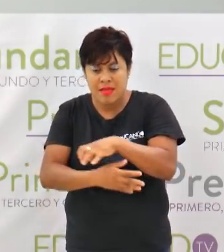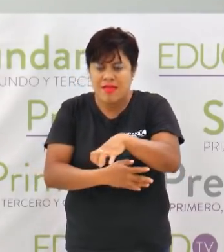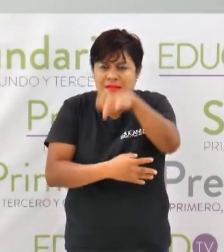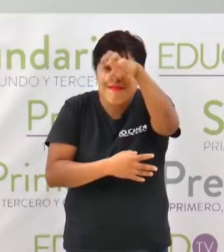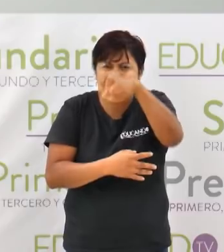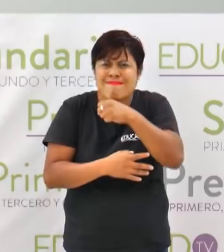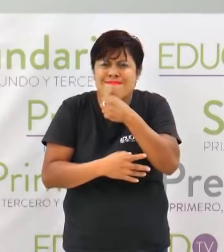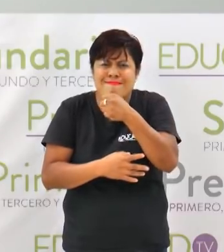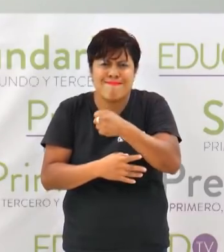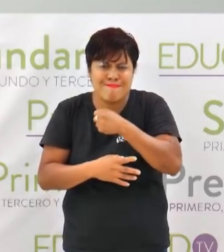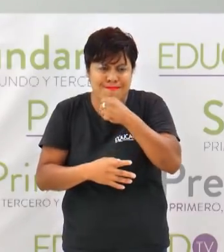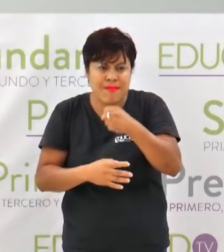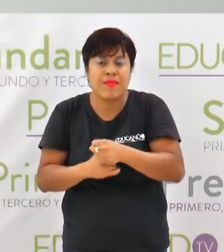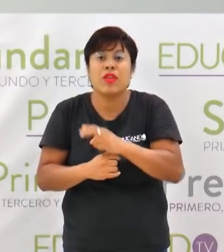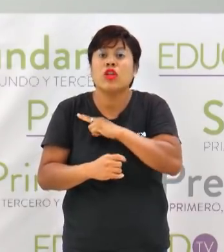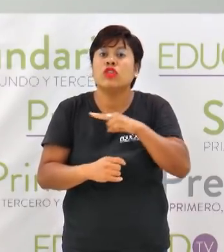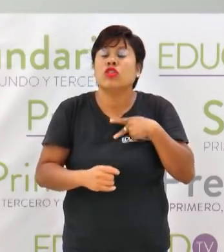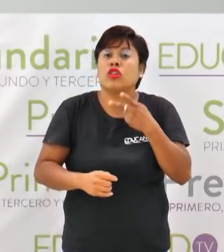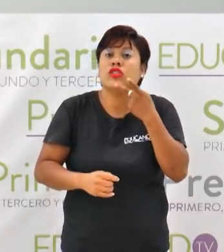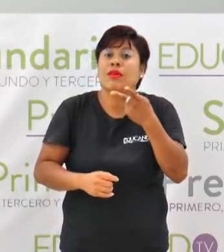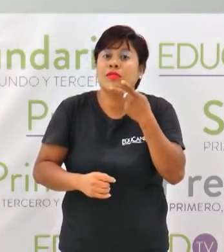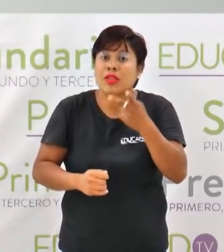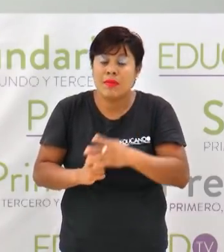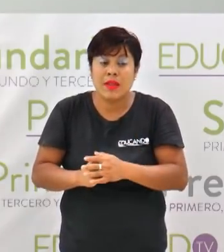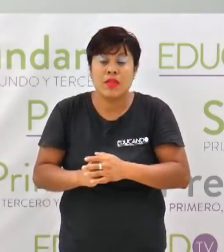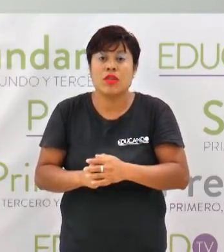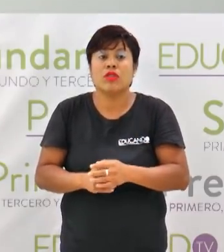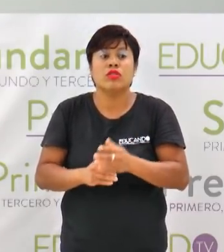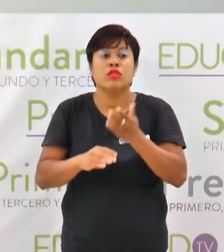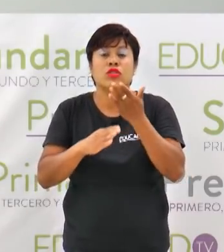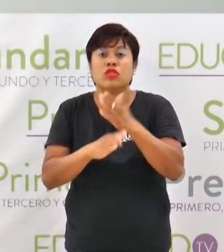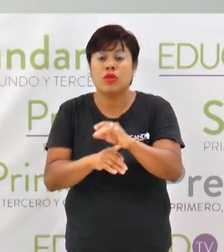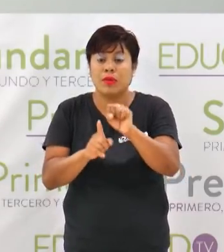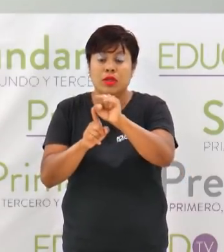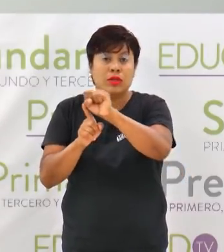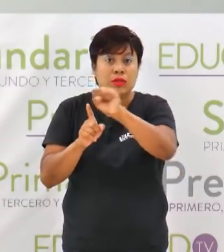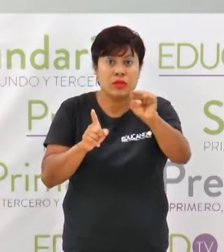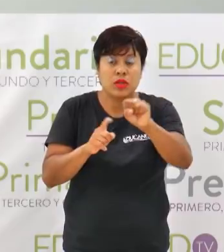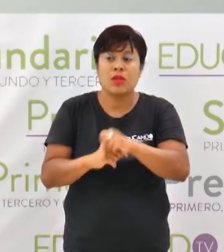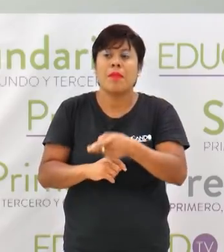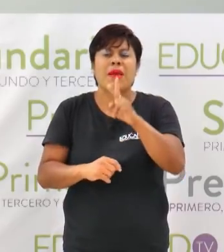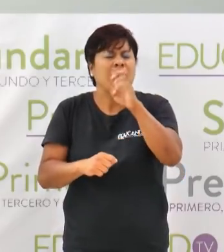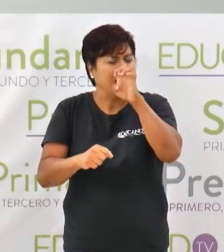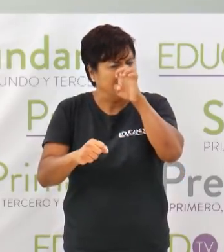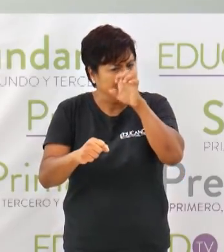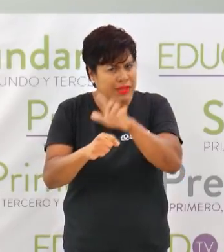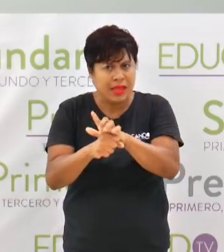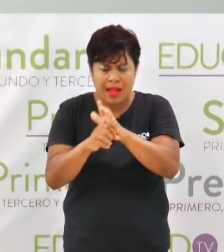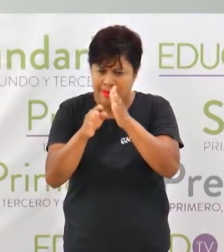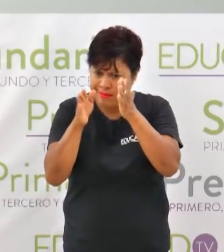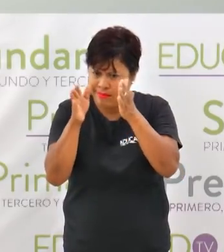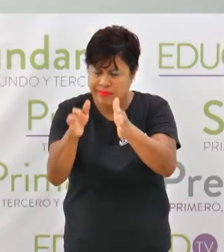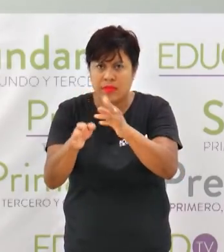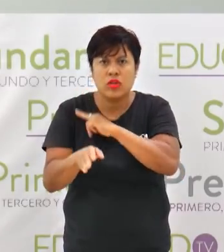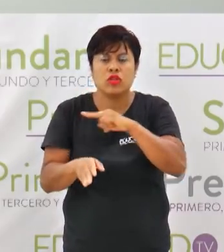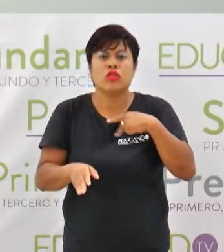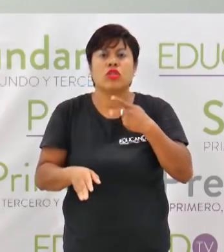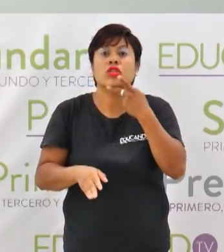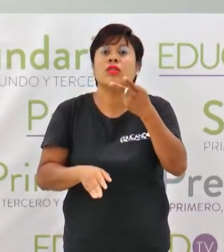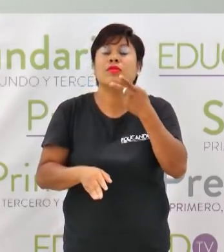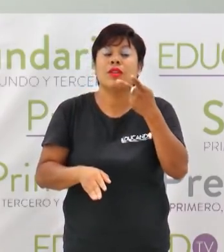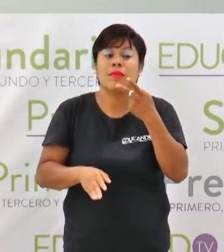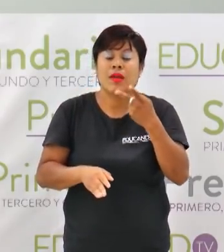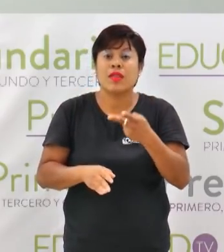la anciana, bien, estamos hablando de un sujeto, pero específicamente